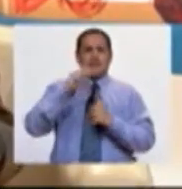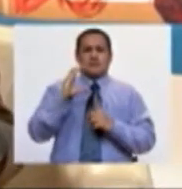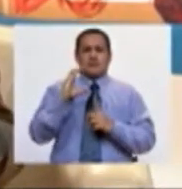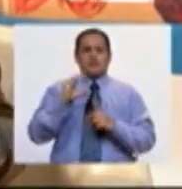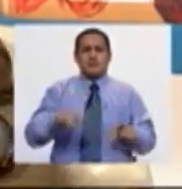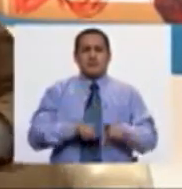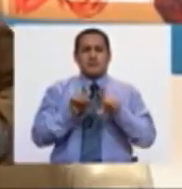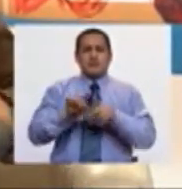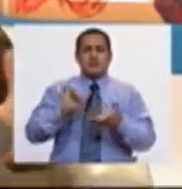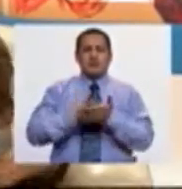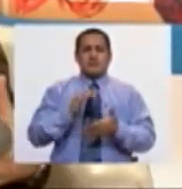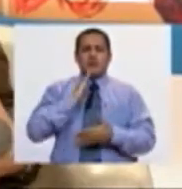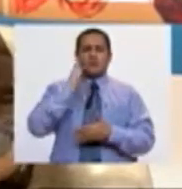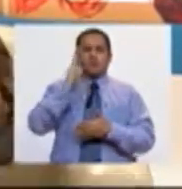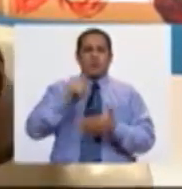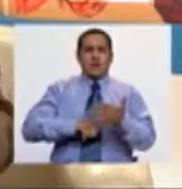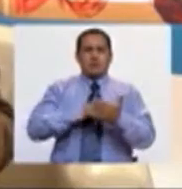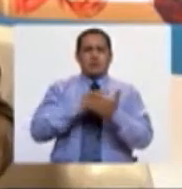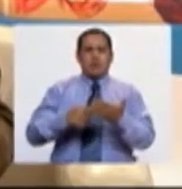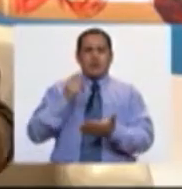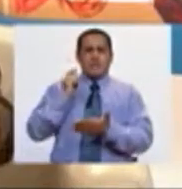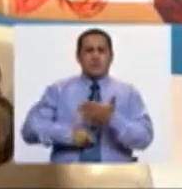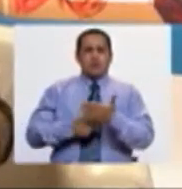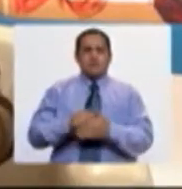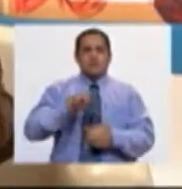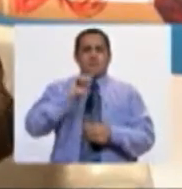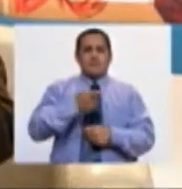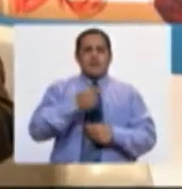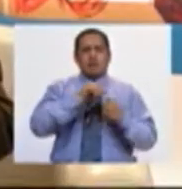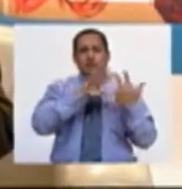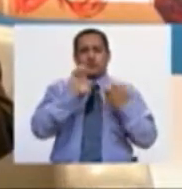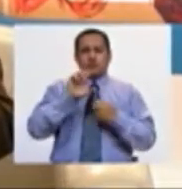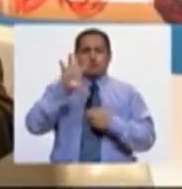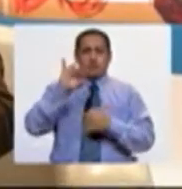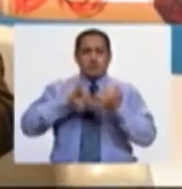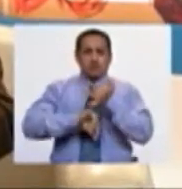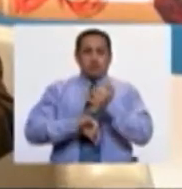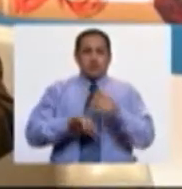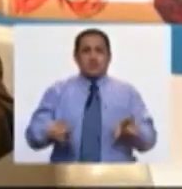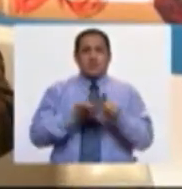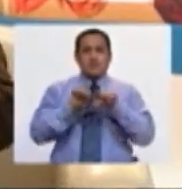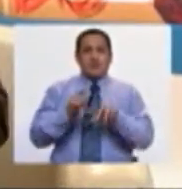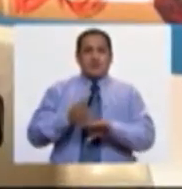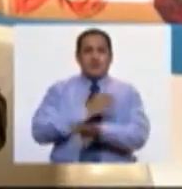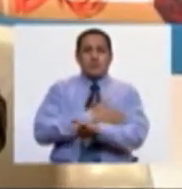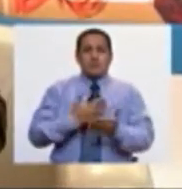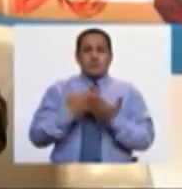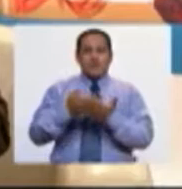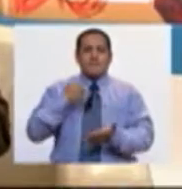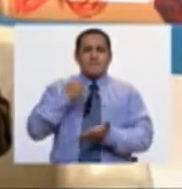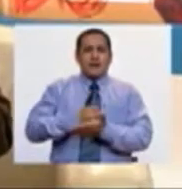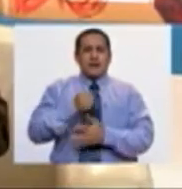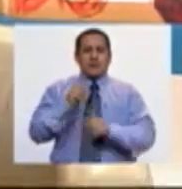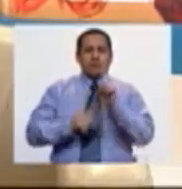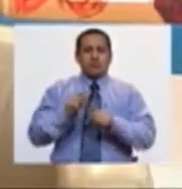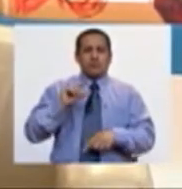Tribunal Constitucional que dejó sin efecto el tema de la multa, ¿no? El tema de los 1.850 soles que a los que podían pagarlo